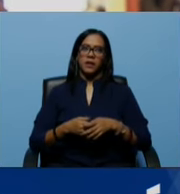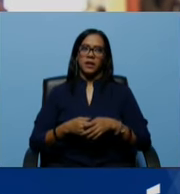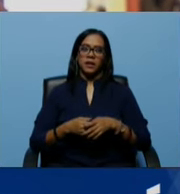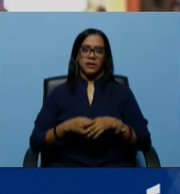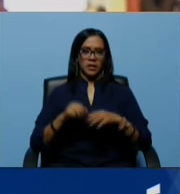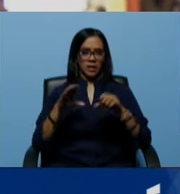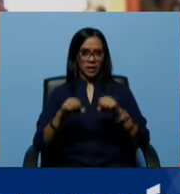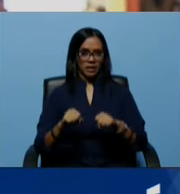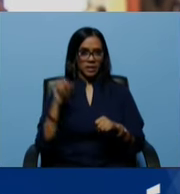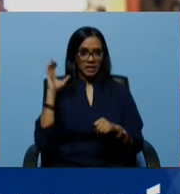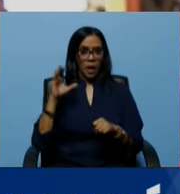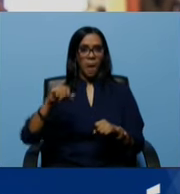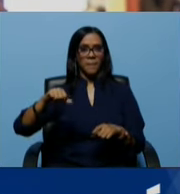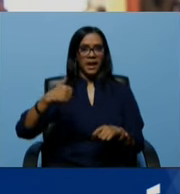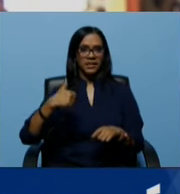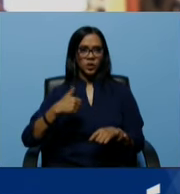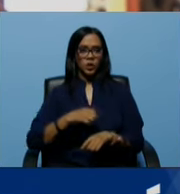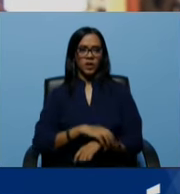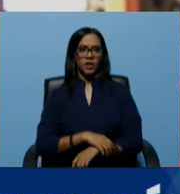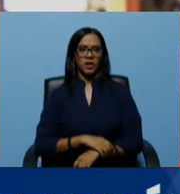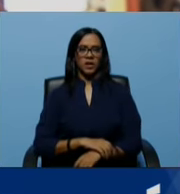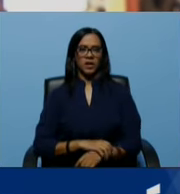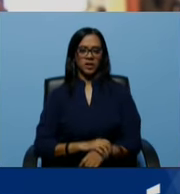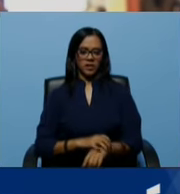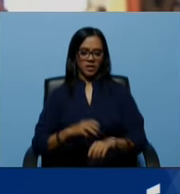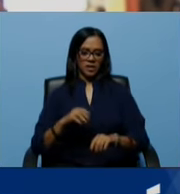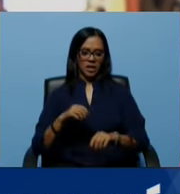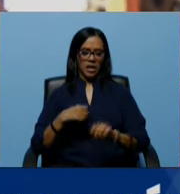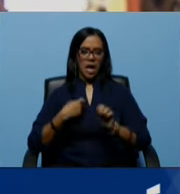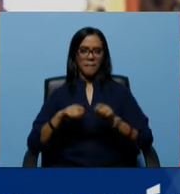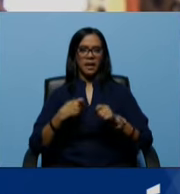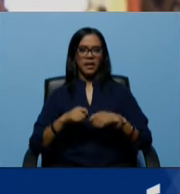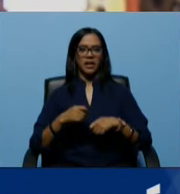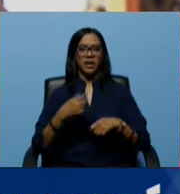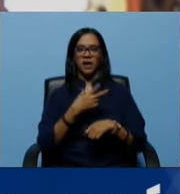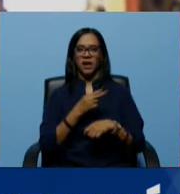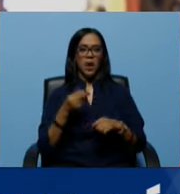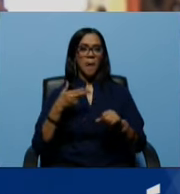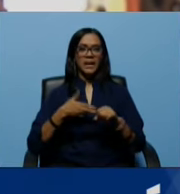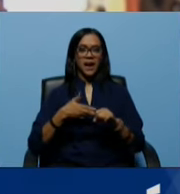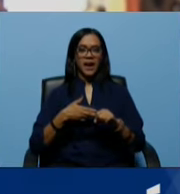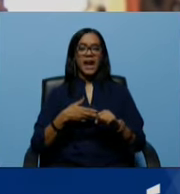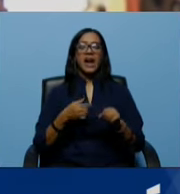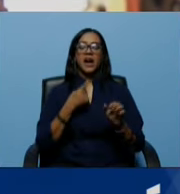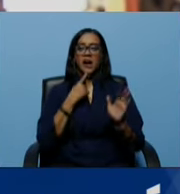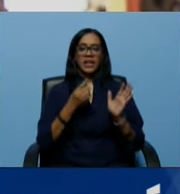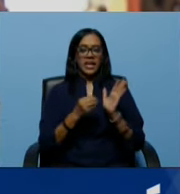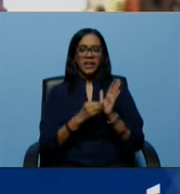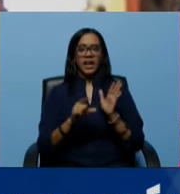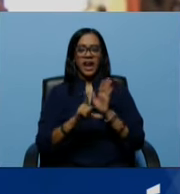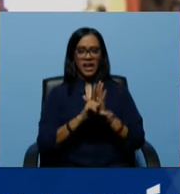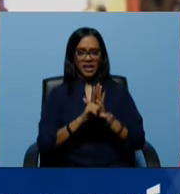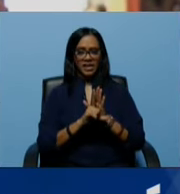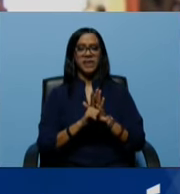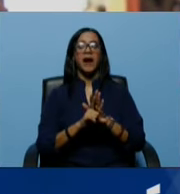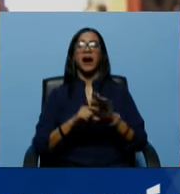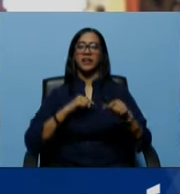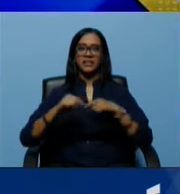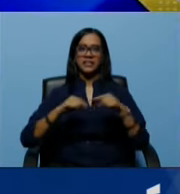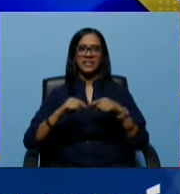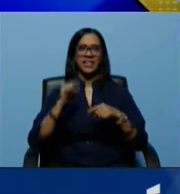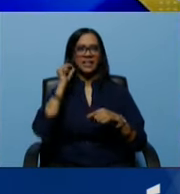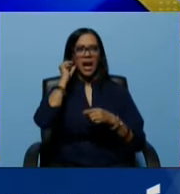Estado Mayor de Exportaciones No Petroleras contenido en la ley bajo la dirección de esta